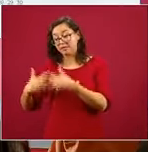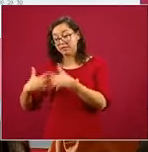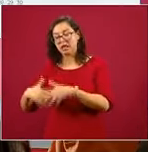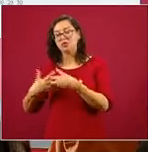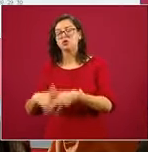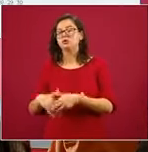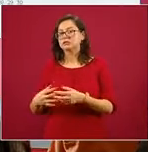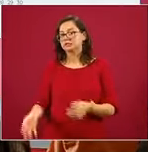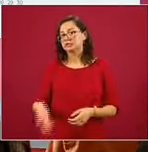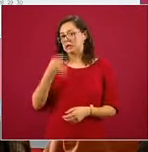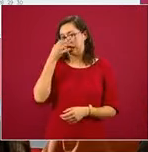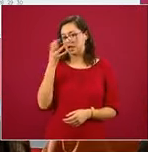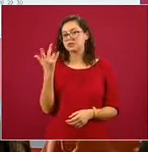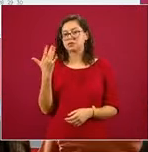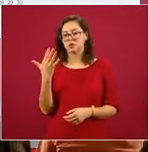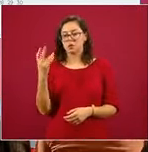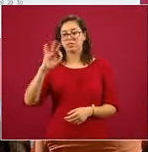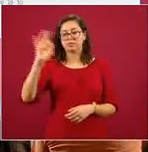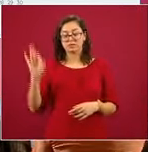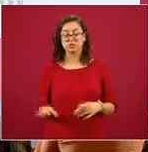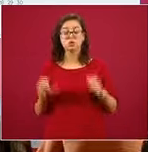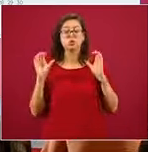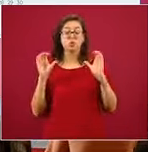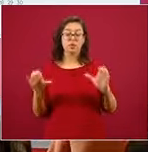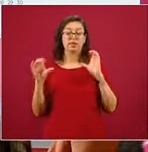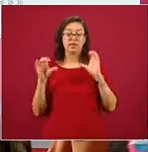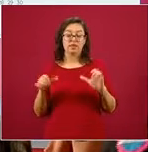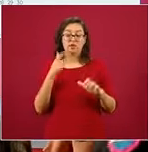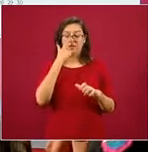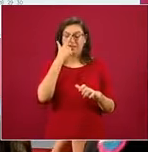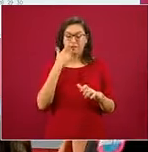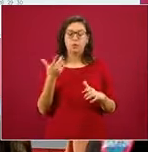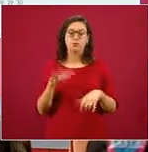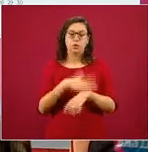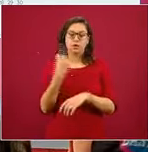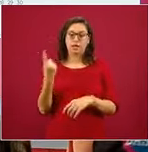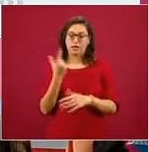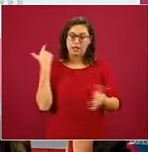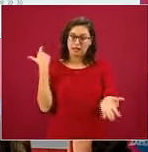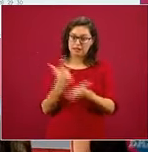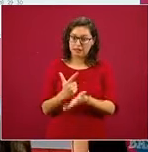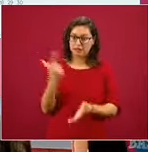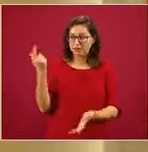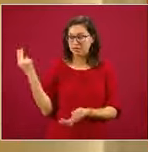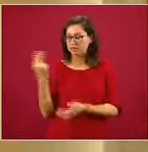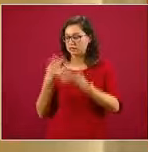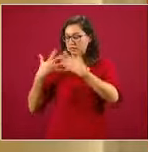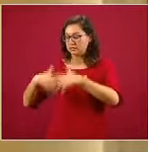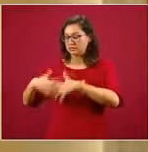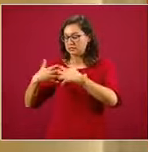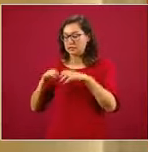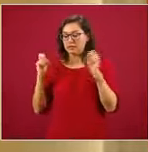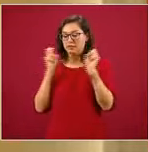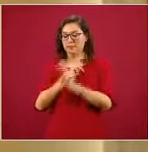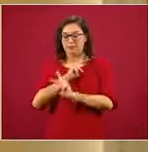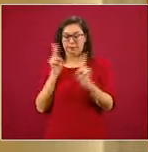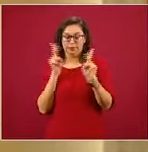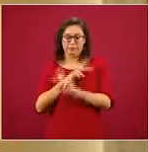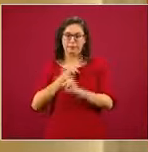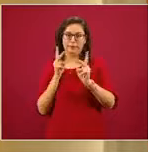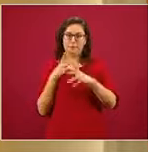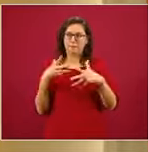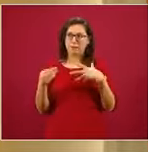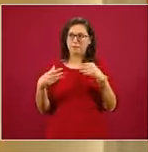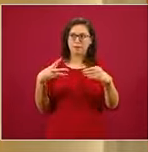en el tema de pacientes graves, que sabemos que estos se incrementan en la medida que se incrementa la transmisión en la